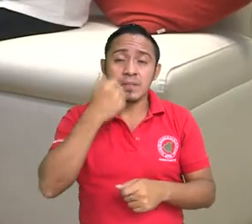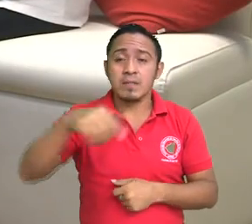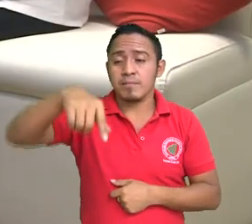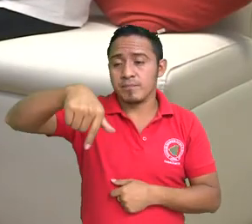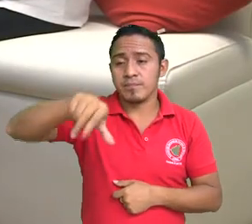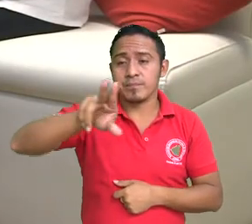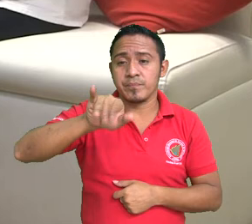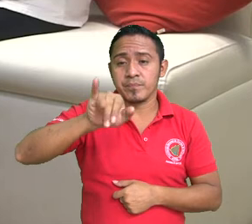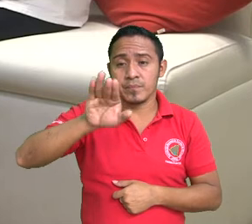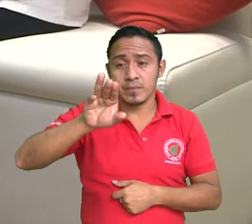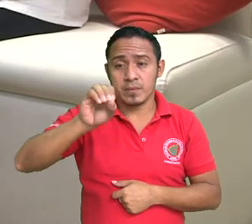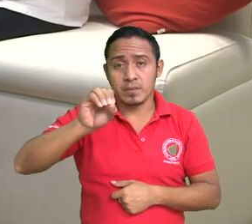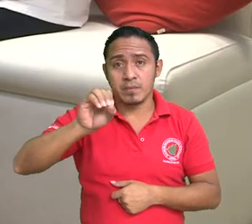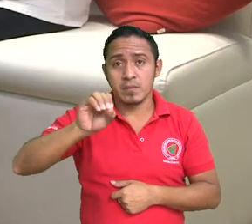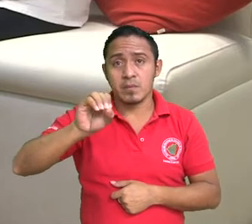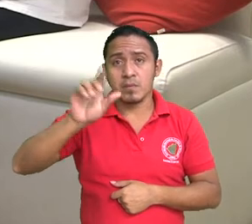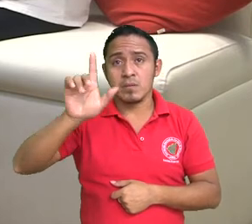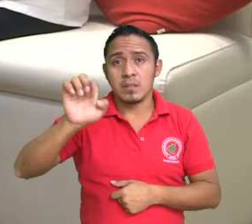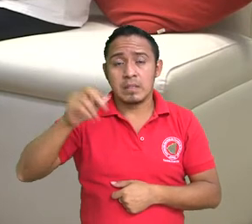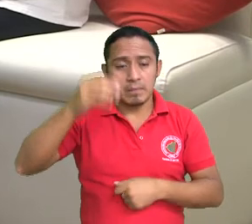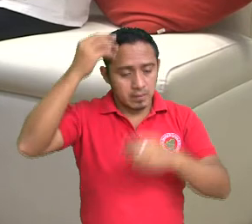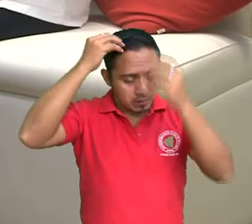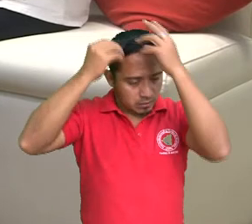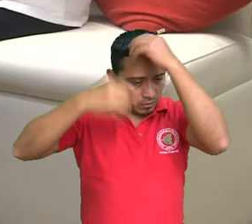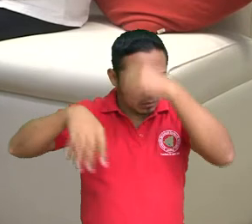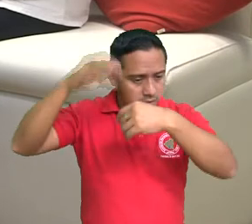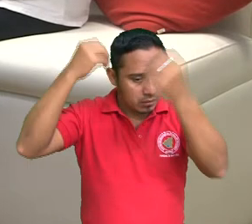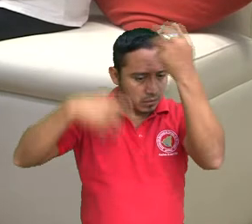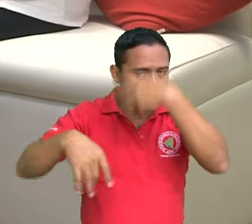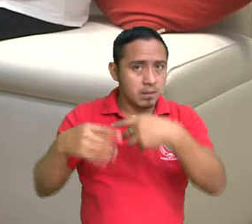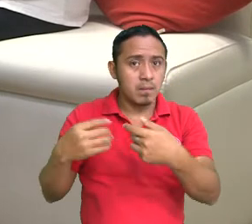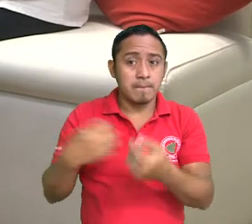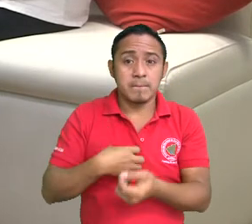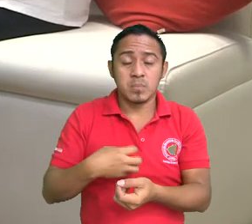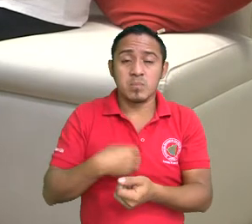mujeres, los varones que están... pierden el cabello producto de la